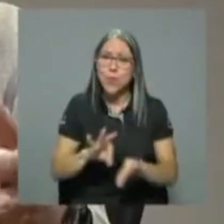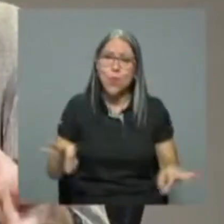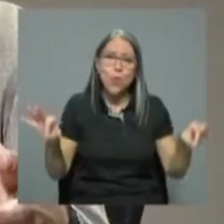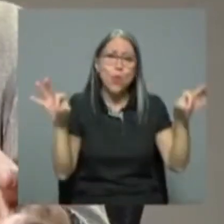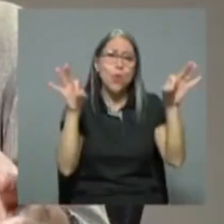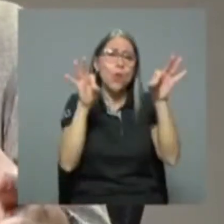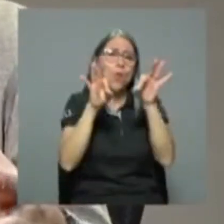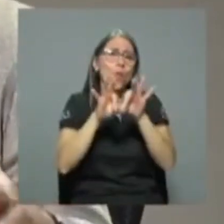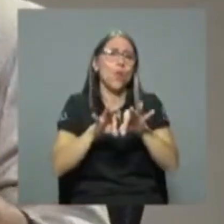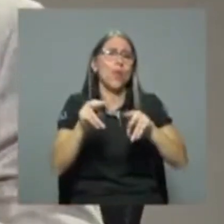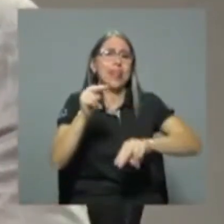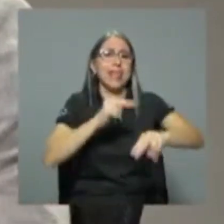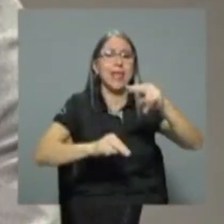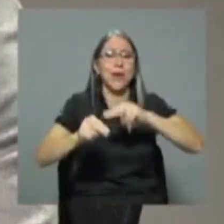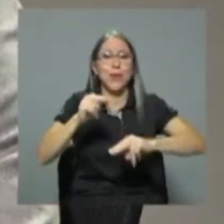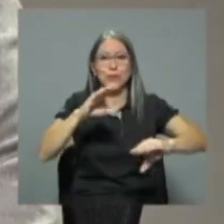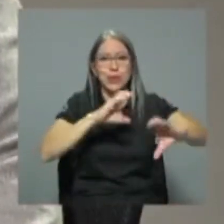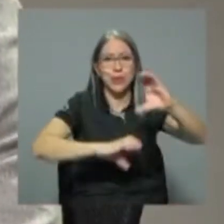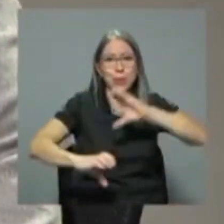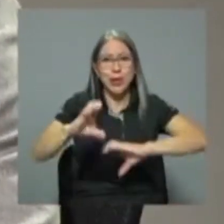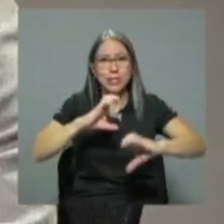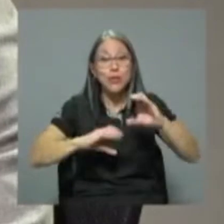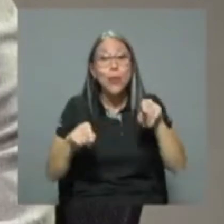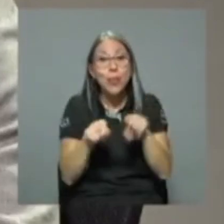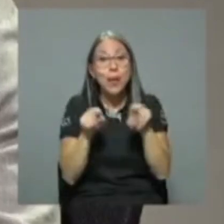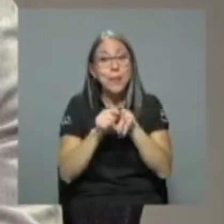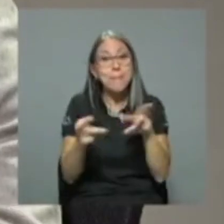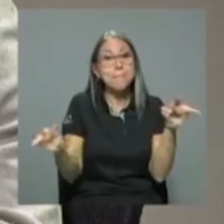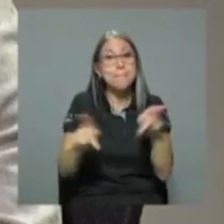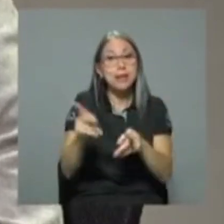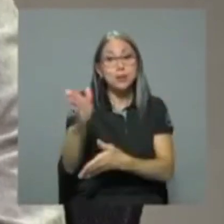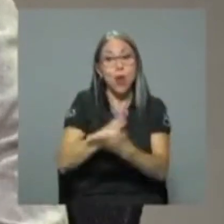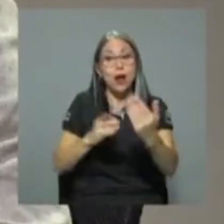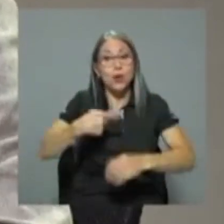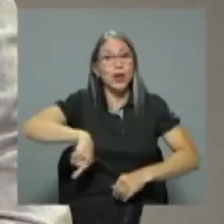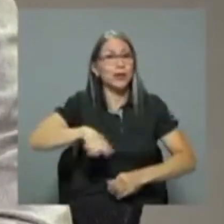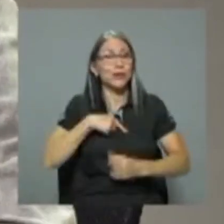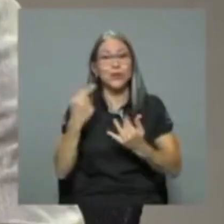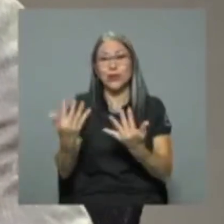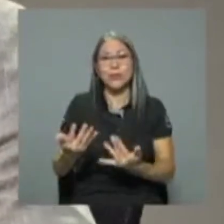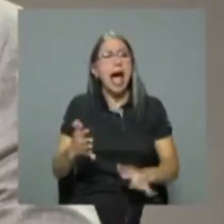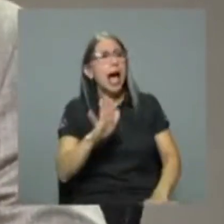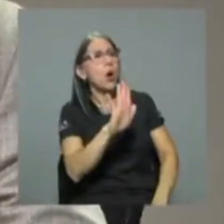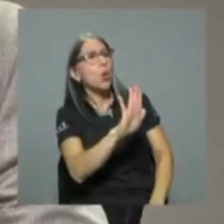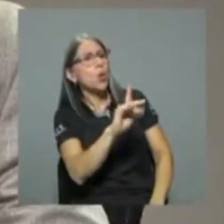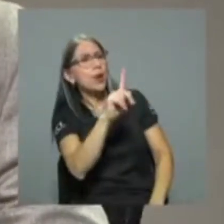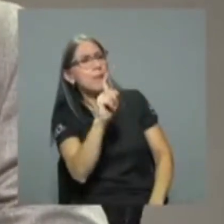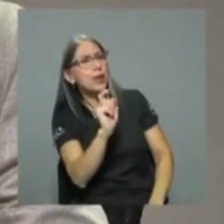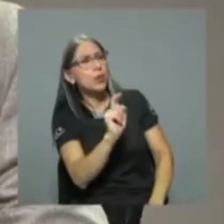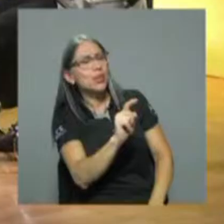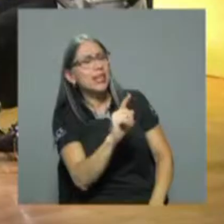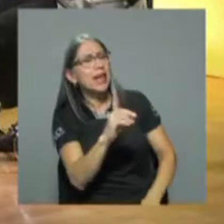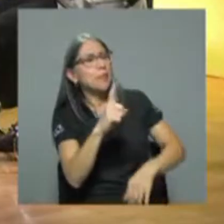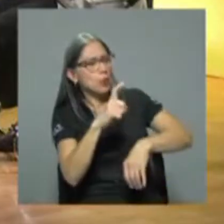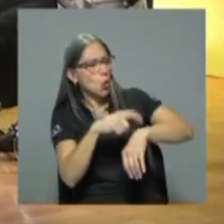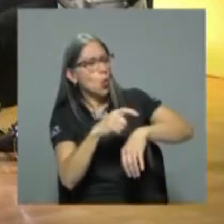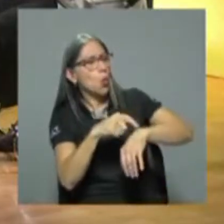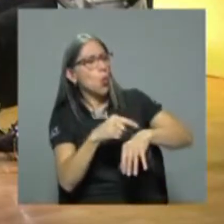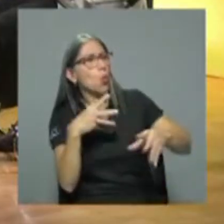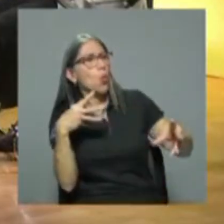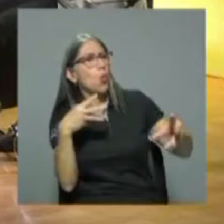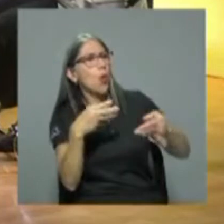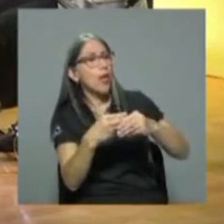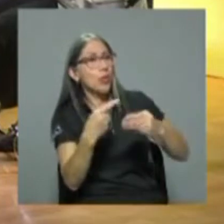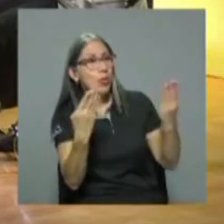negocio del comercio. Se dio un fenómeno que no lo esperábamos, que es que Una preguntita, ¿cuánto tiempo fue el cierre,